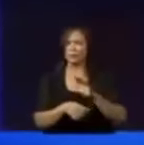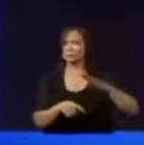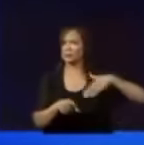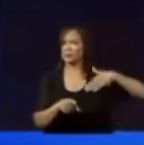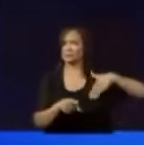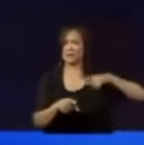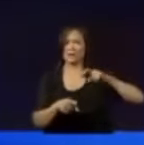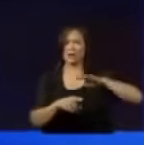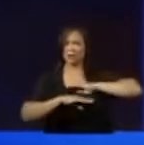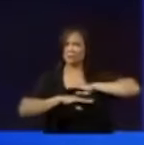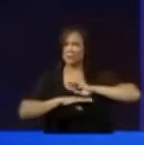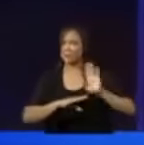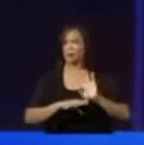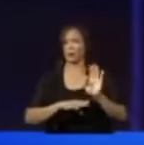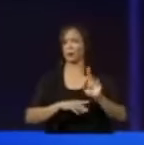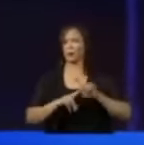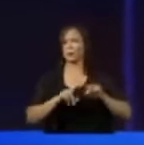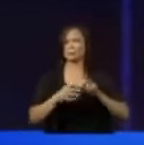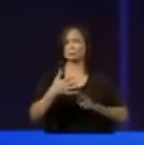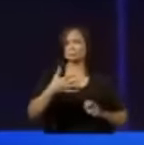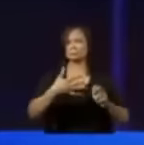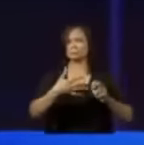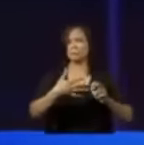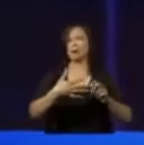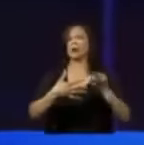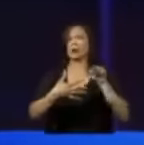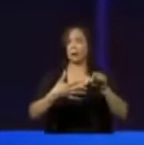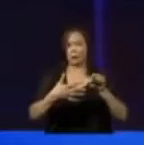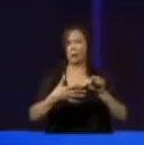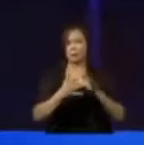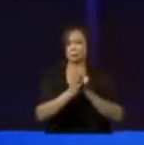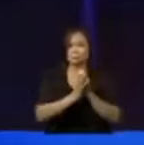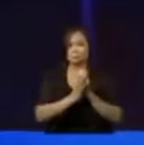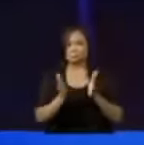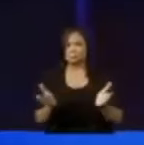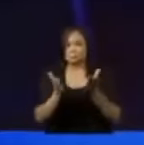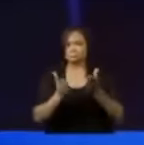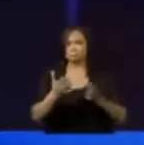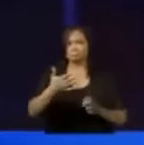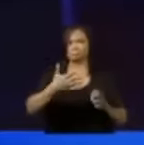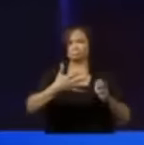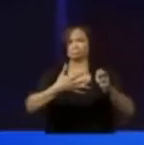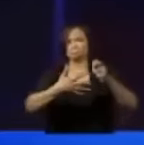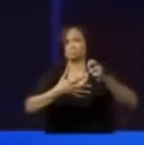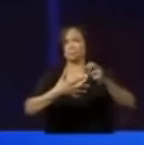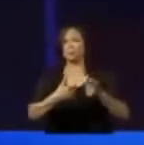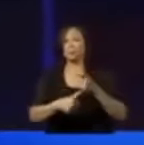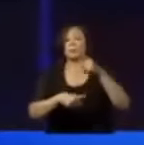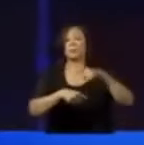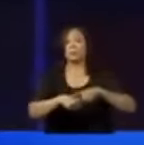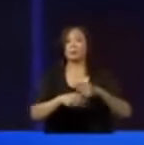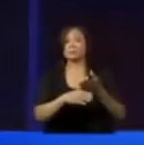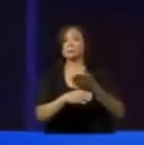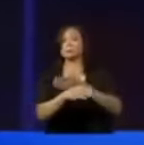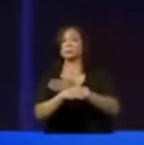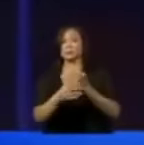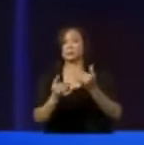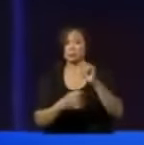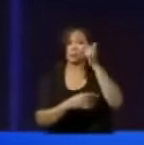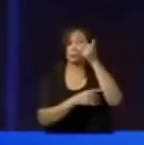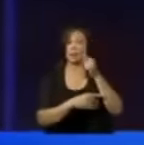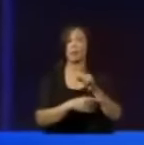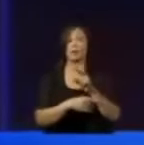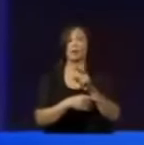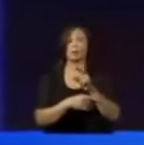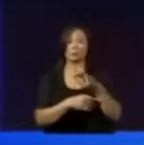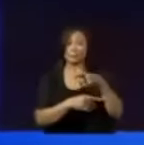conformar. Tiene que ser solamente para nosotros tomar más ánimo para seguir mejorando. Pero por primera vez se mejoró en este gobierno